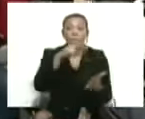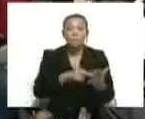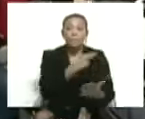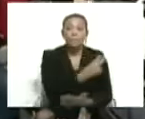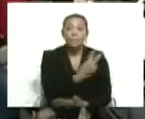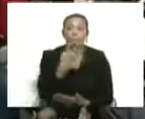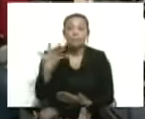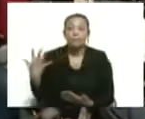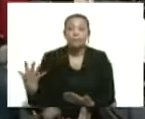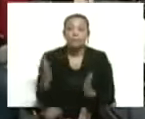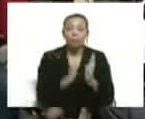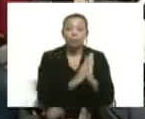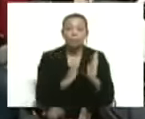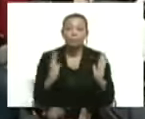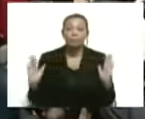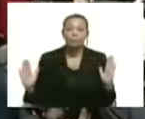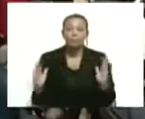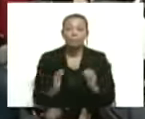2024-2025.